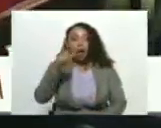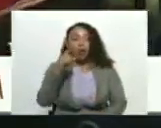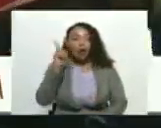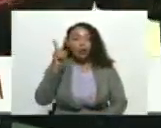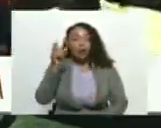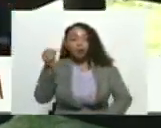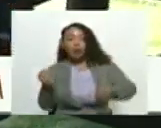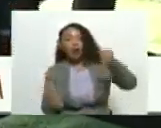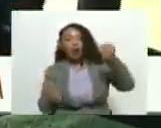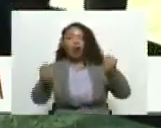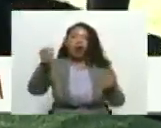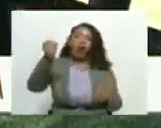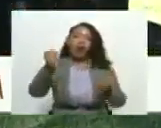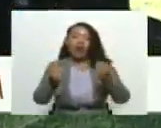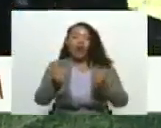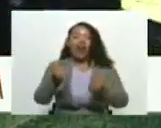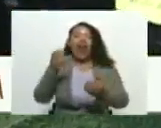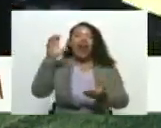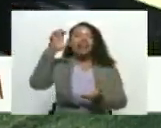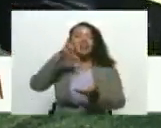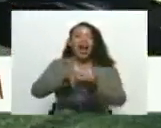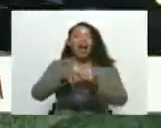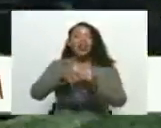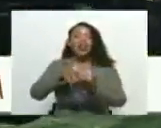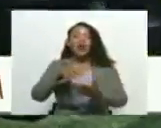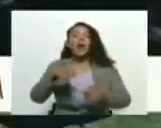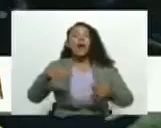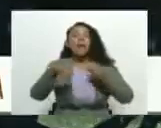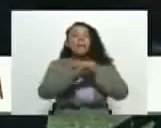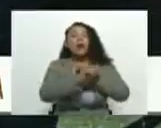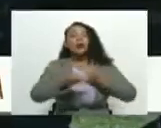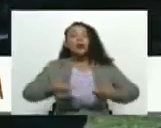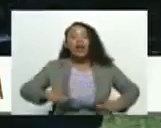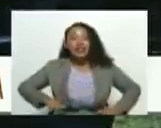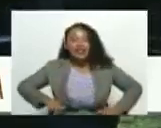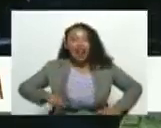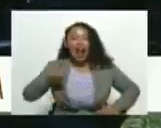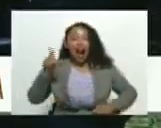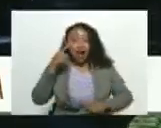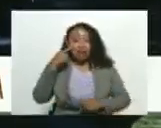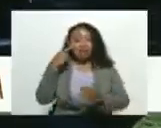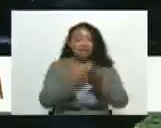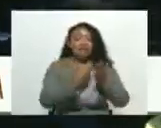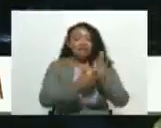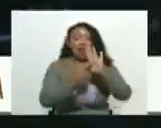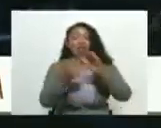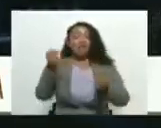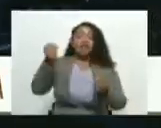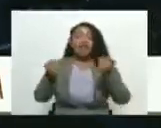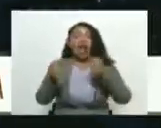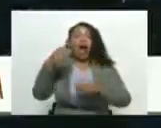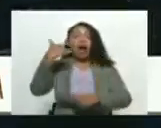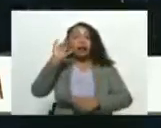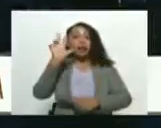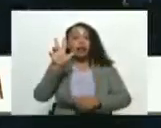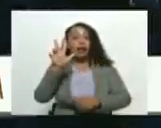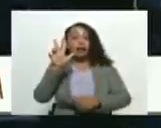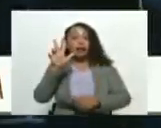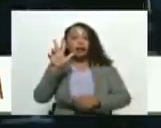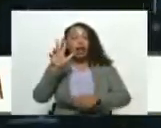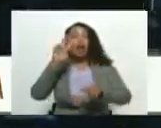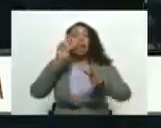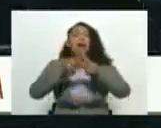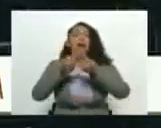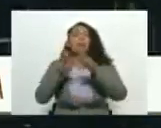tractor, Héctor. Estaba en el estado portugués en los miércoles productivos. Pero fíjense, aquí hay unas calcomanías que no son una simple